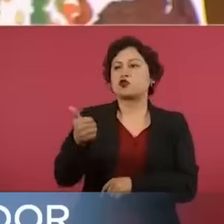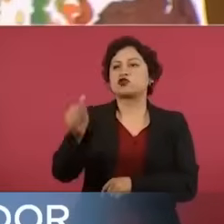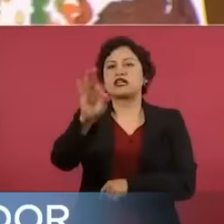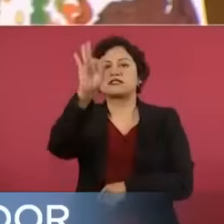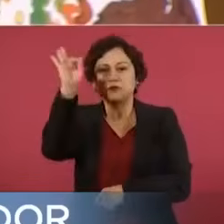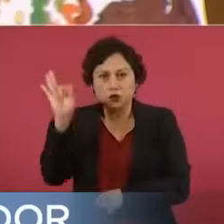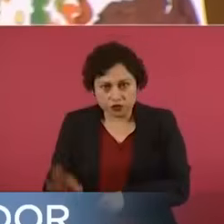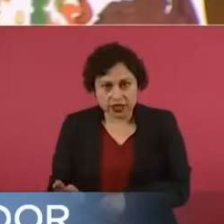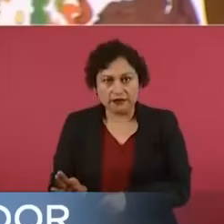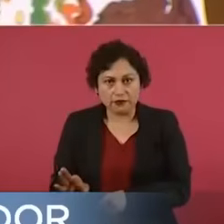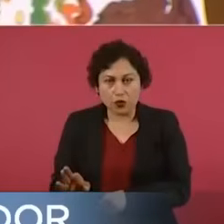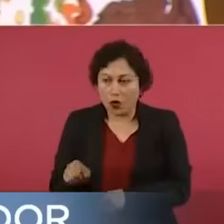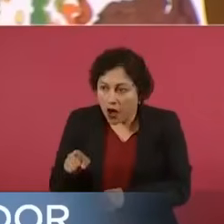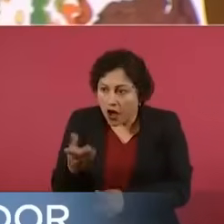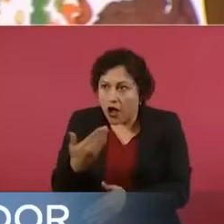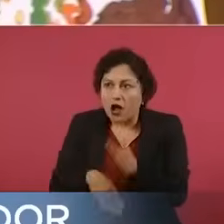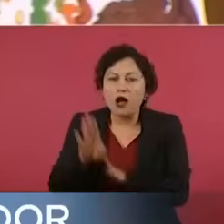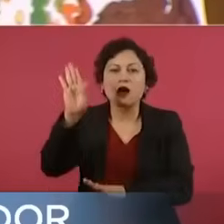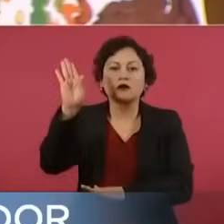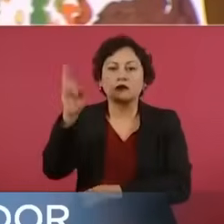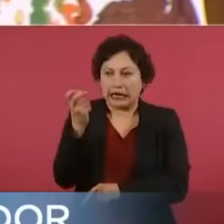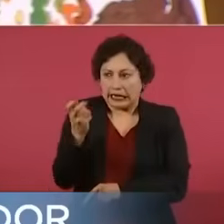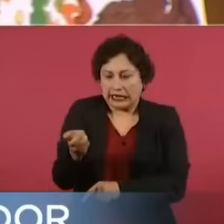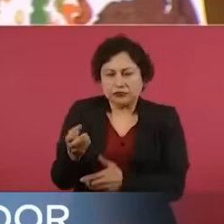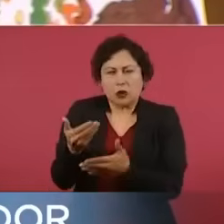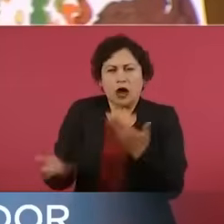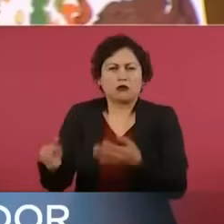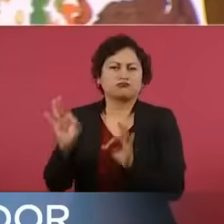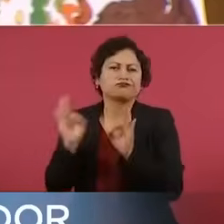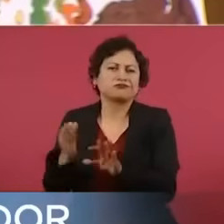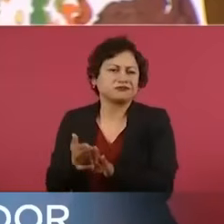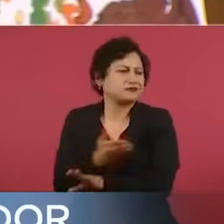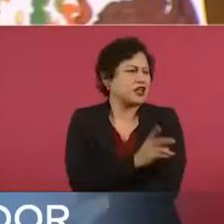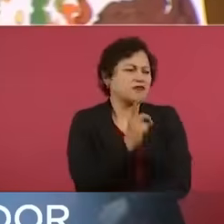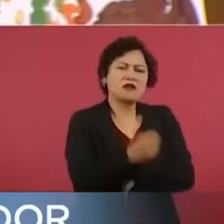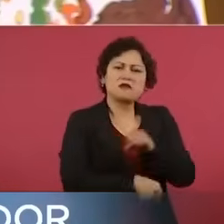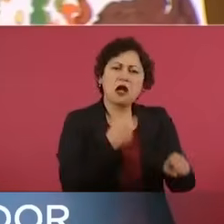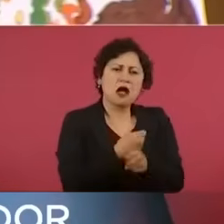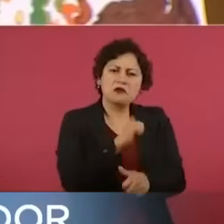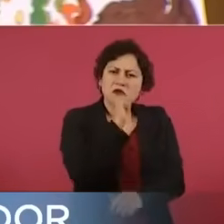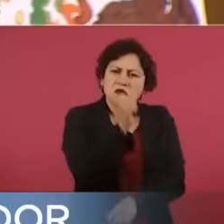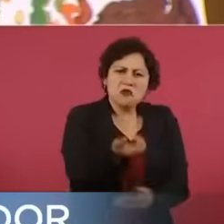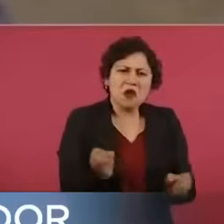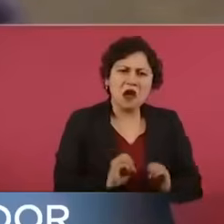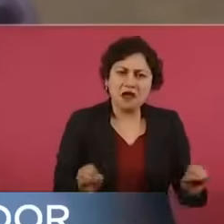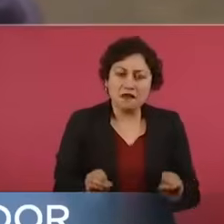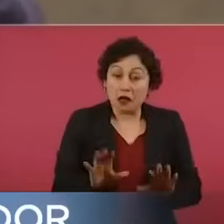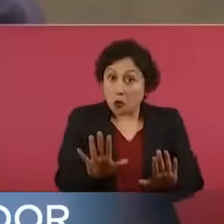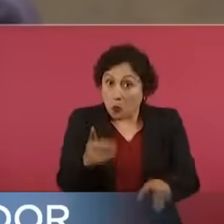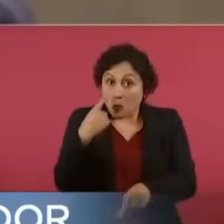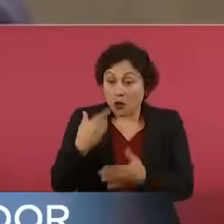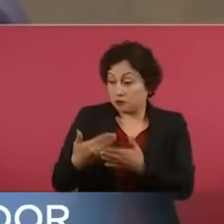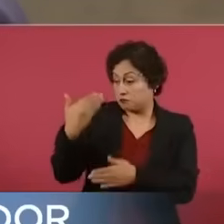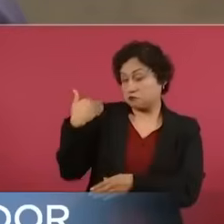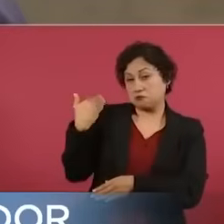5.6%, algo que no sucedía en más de 30 años. Inclusive, hace unos meses el Banco Mundial